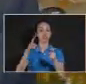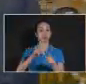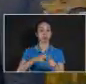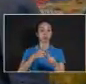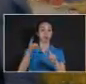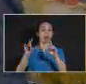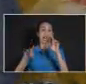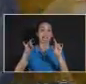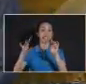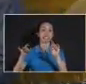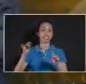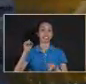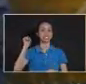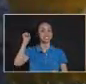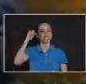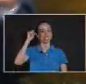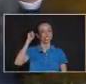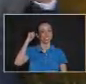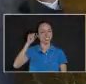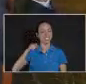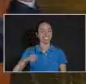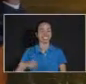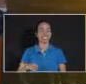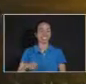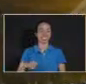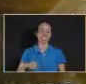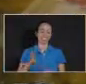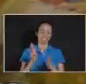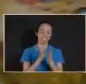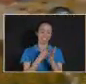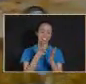cuidado, porque en la próxima puede rebuznar.